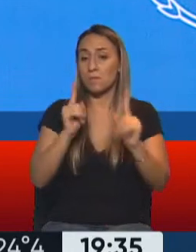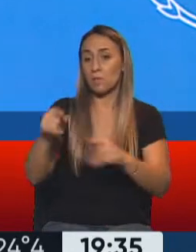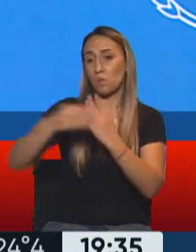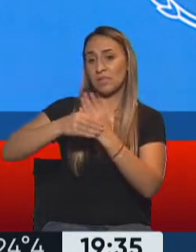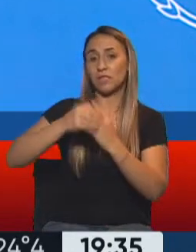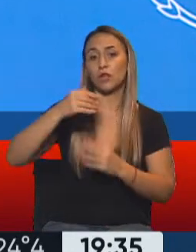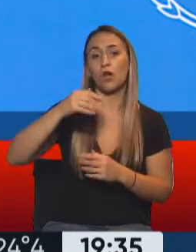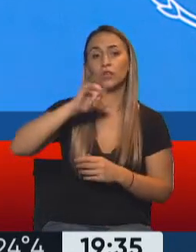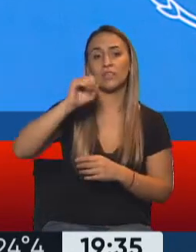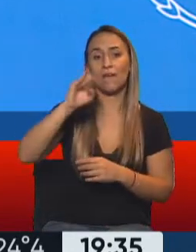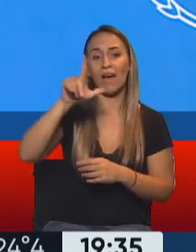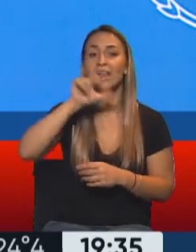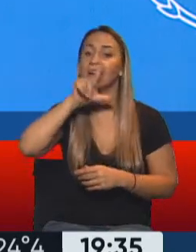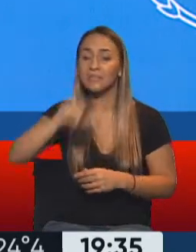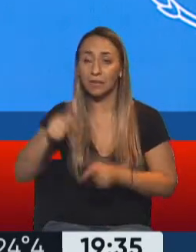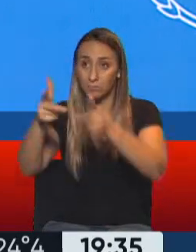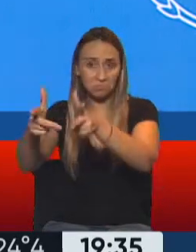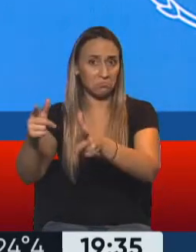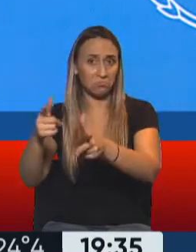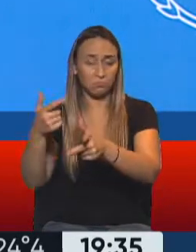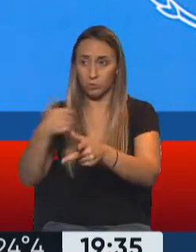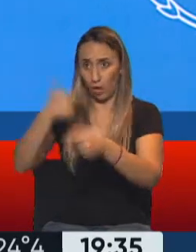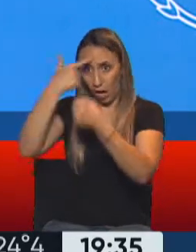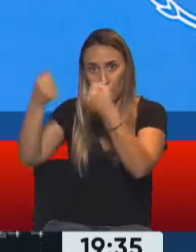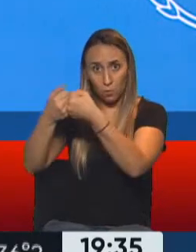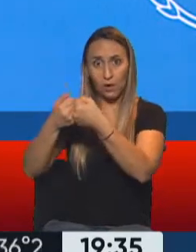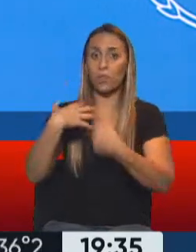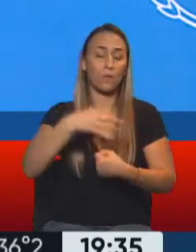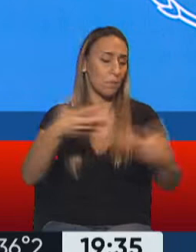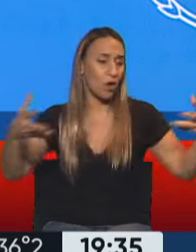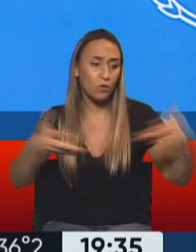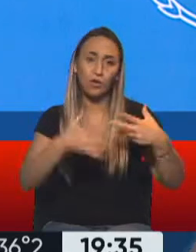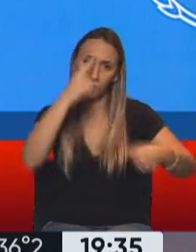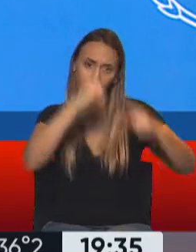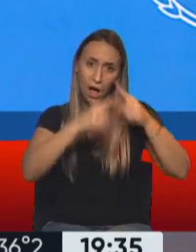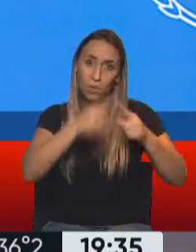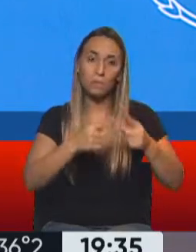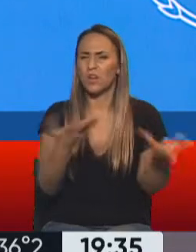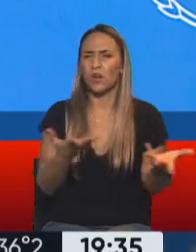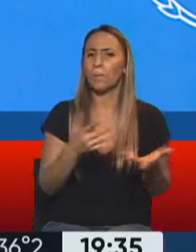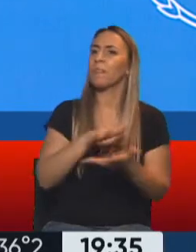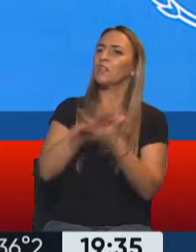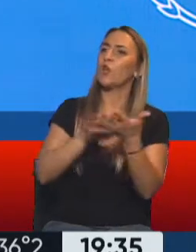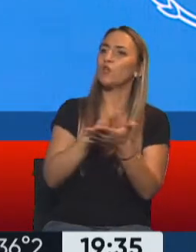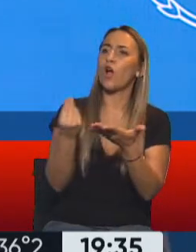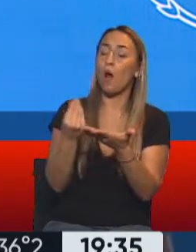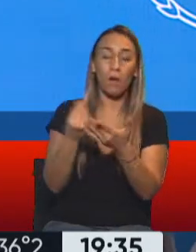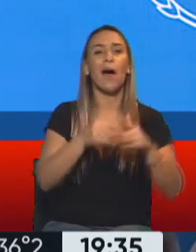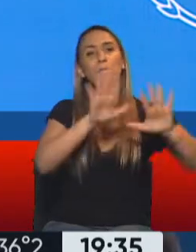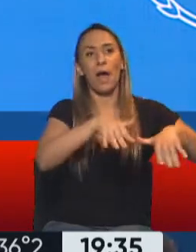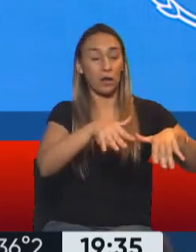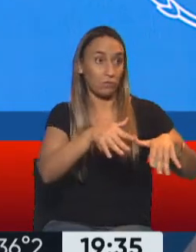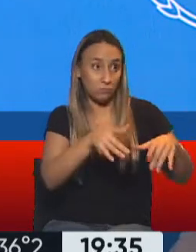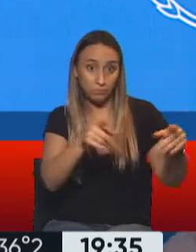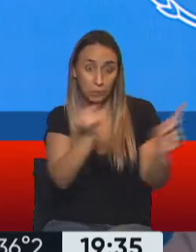ministro Zavaleta, creo que hay que sentarse en la mesa, hay que consensuar, hay que negociar, pero que nunca la solución a un conflicto es con otro conflicto que además perjudica